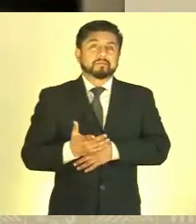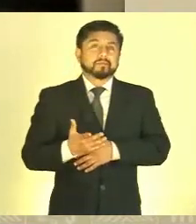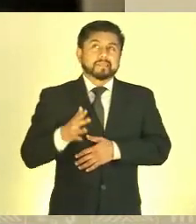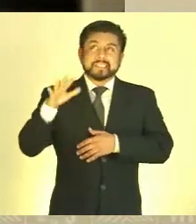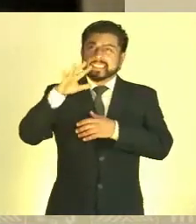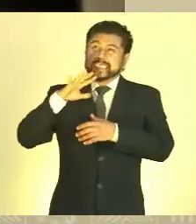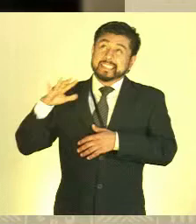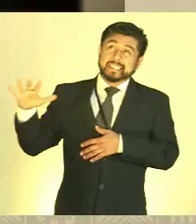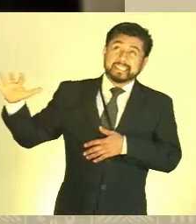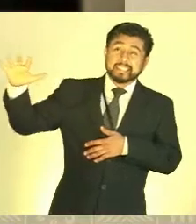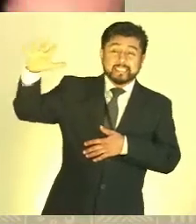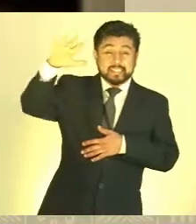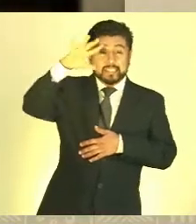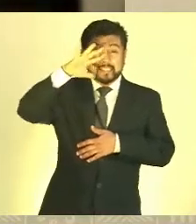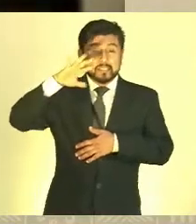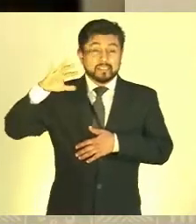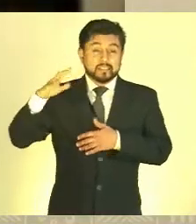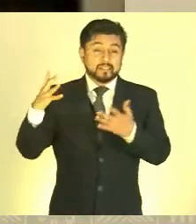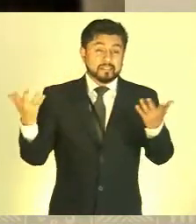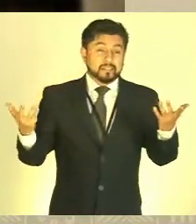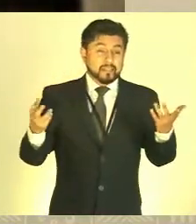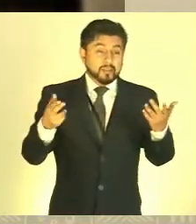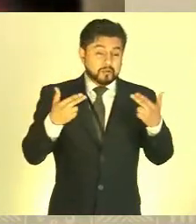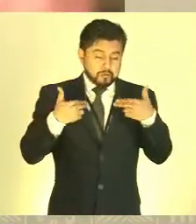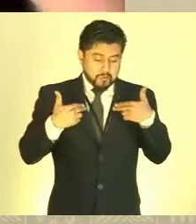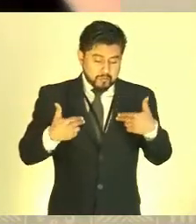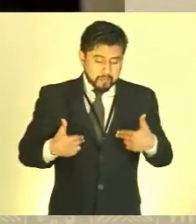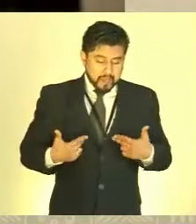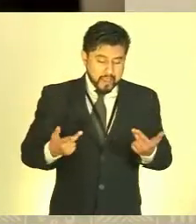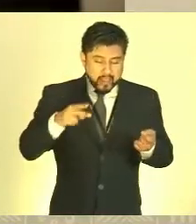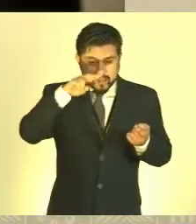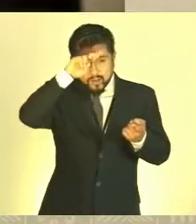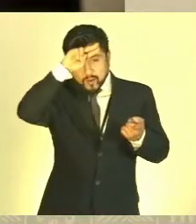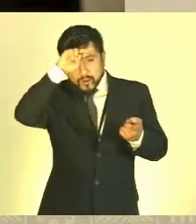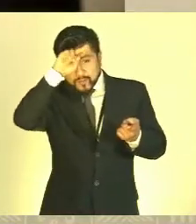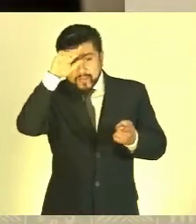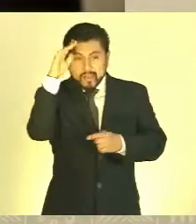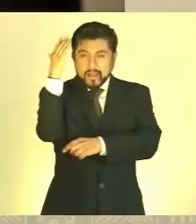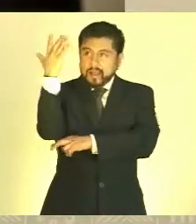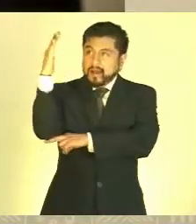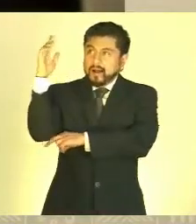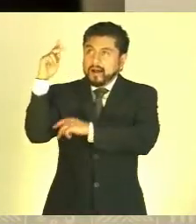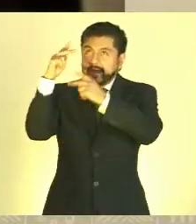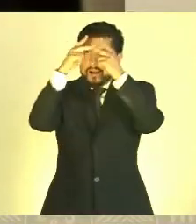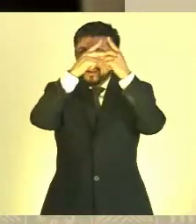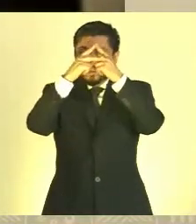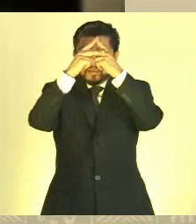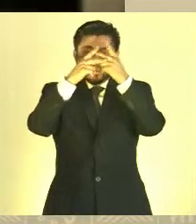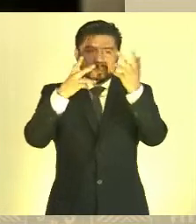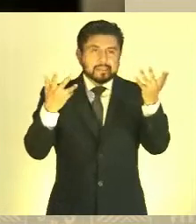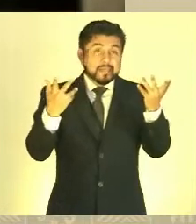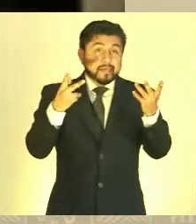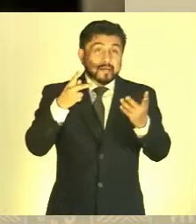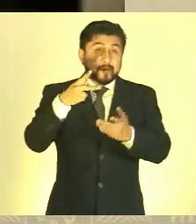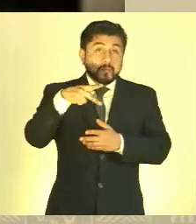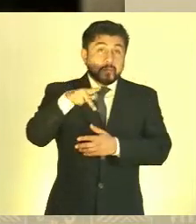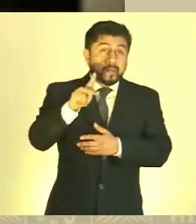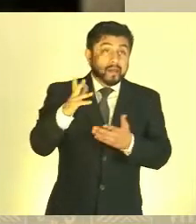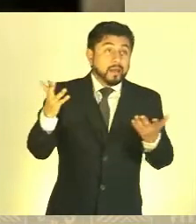vemos, nosotros, las hormigas, los árboles, las estrellas, pero hay